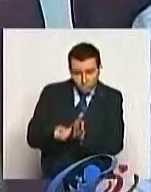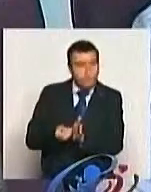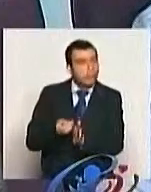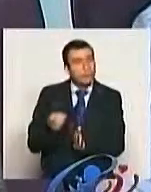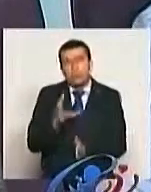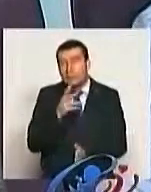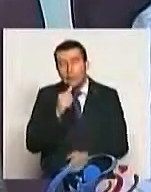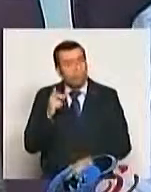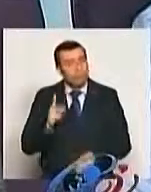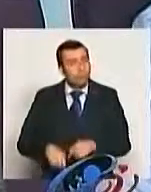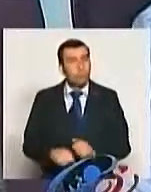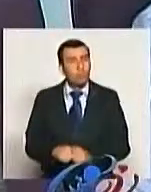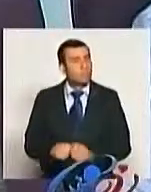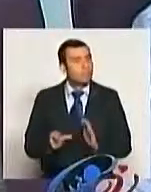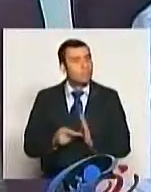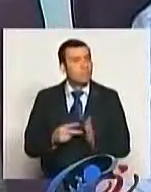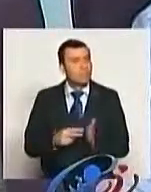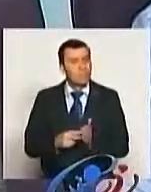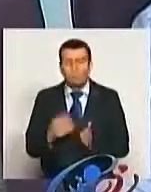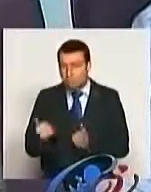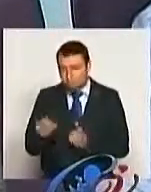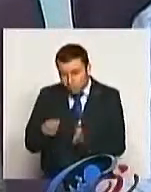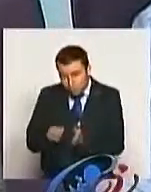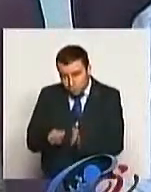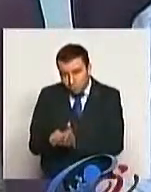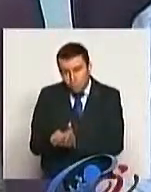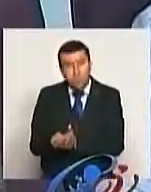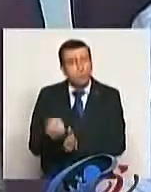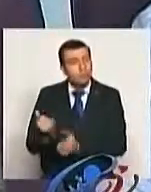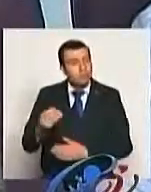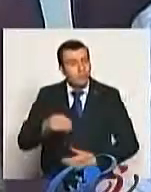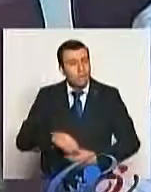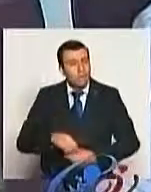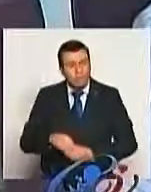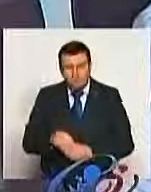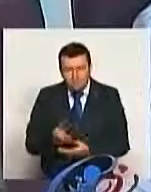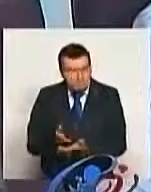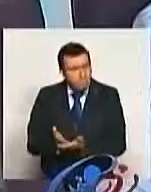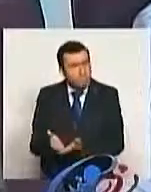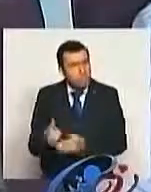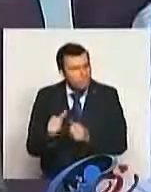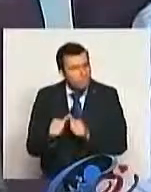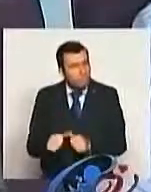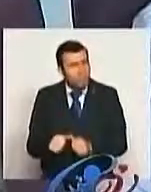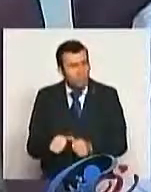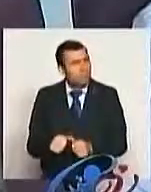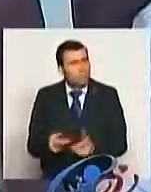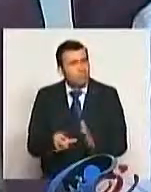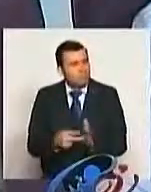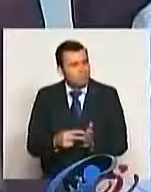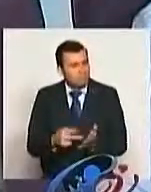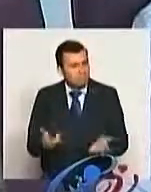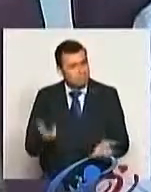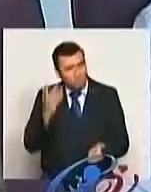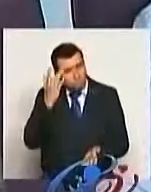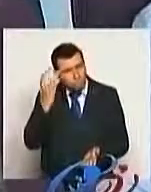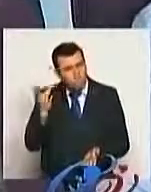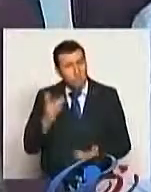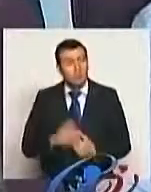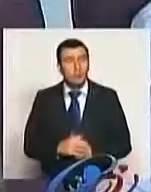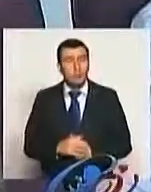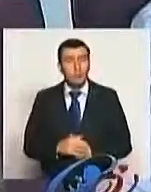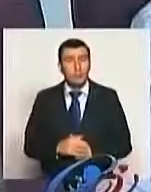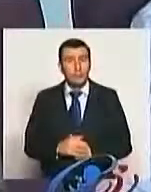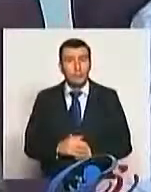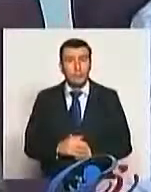Dígame qué significa que yo me quede con ese filtro aquí dentro de mi organismo. Bueno, muchas gracias. Ojalá podamos resolver